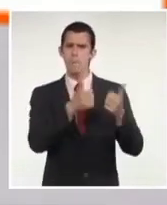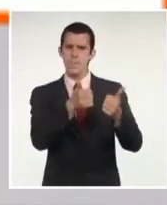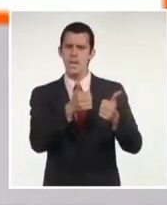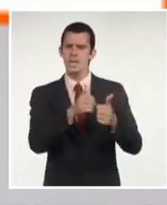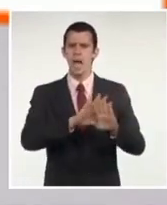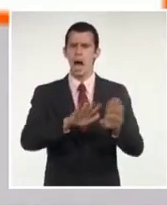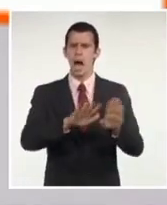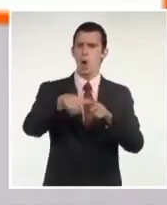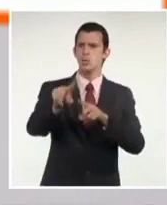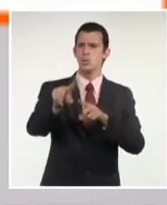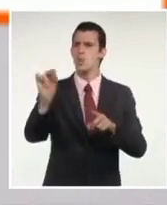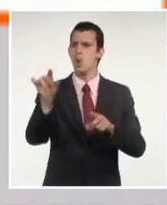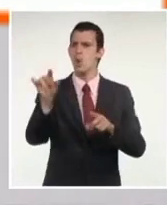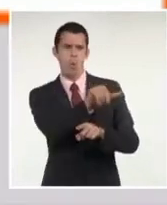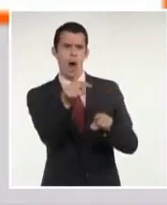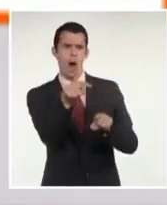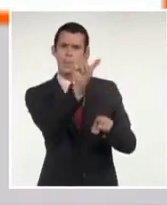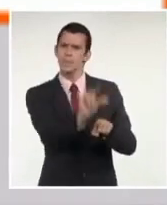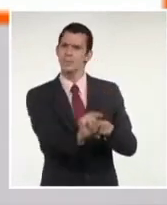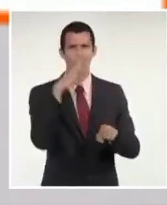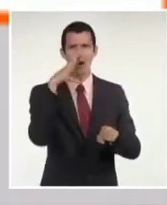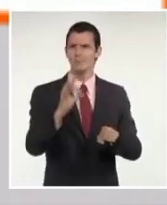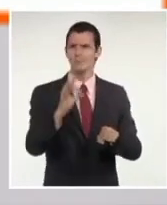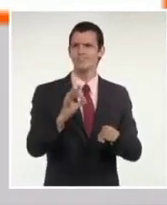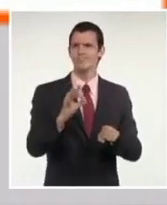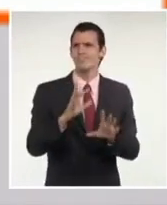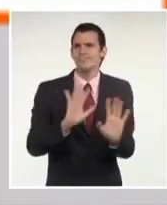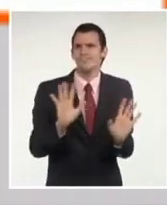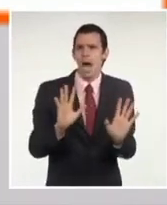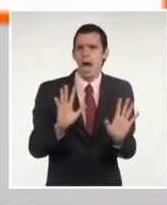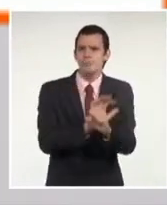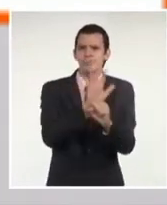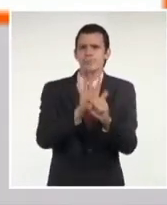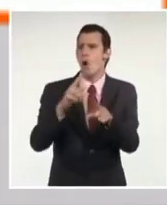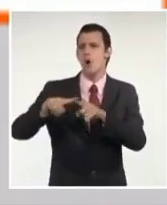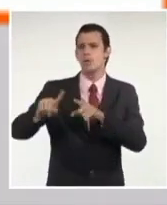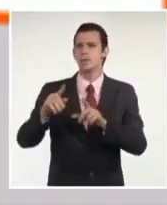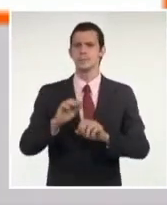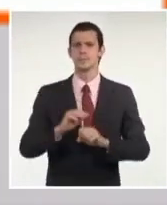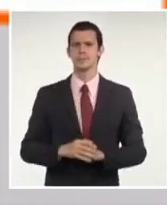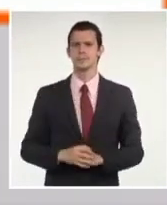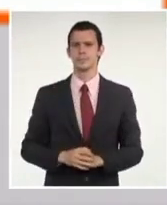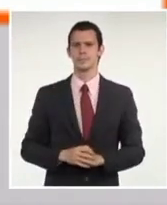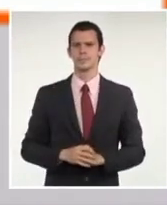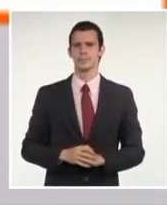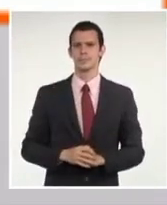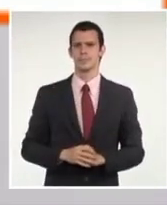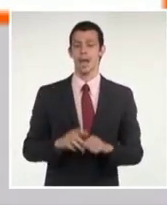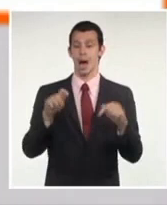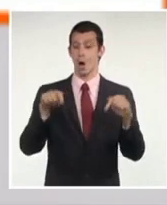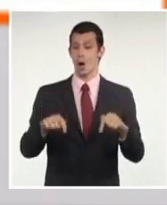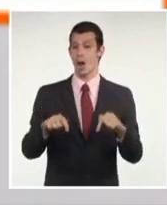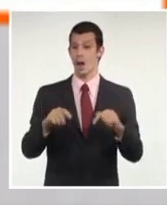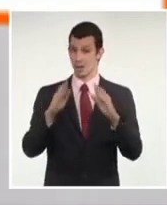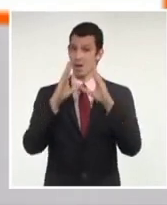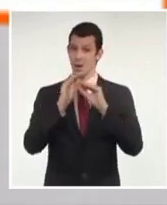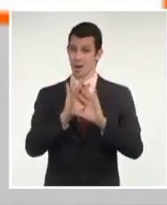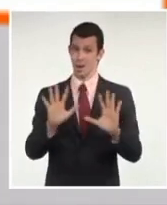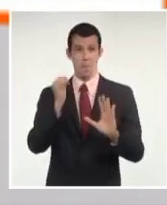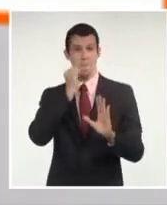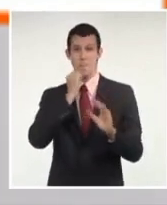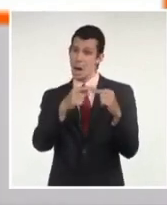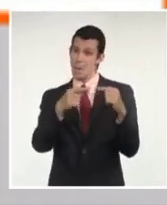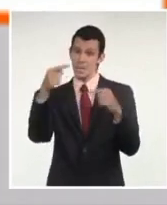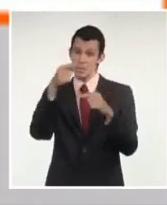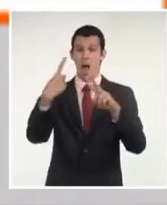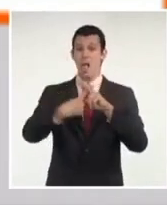de Sudáfrica, y como es el caso ahora de Delta, que está caminando, se está imponiendo. Es decir, cuando vemos esto, podemos decir, en Cuba